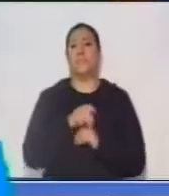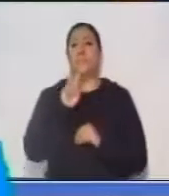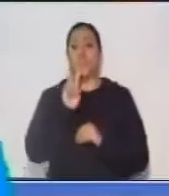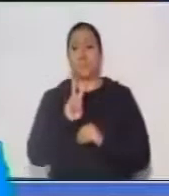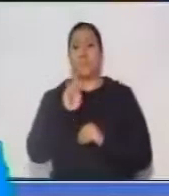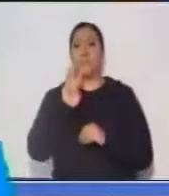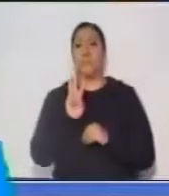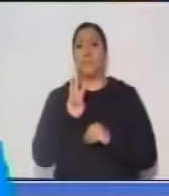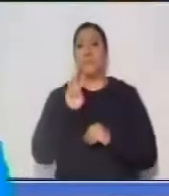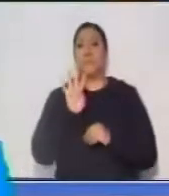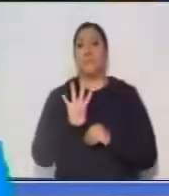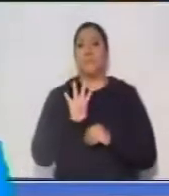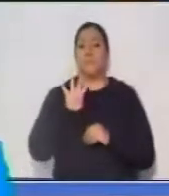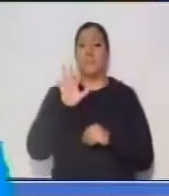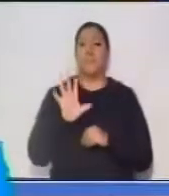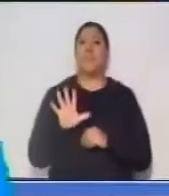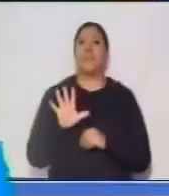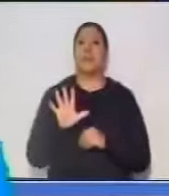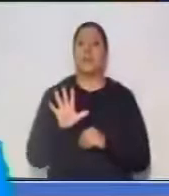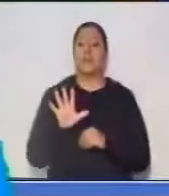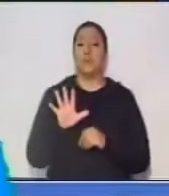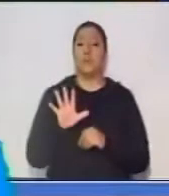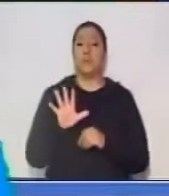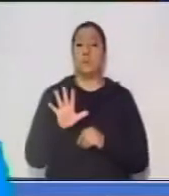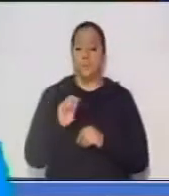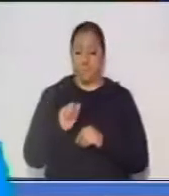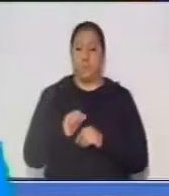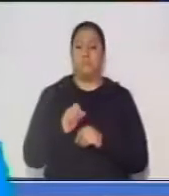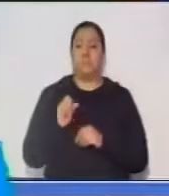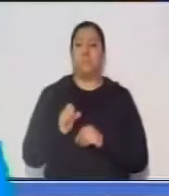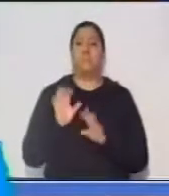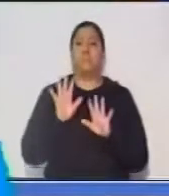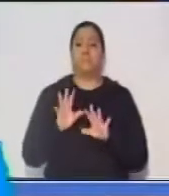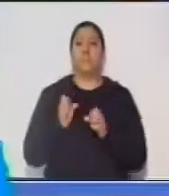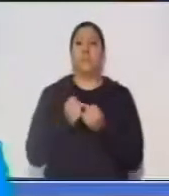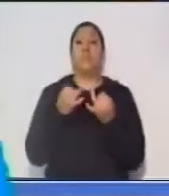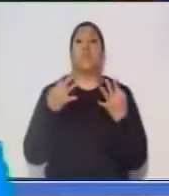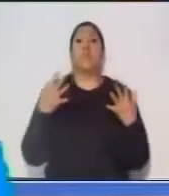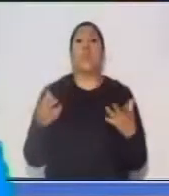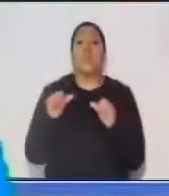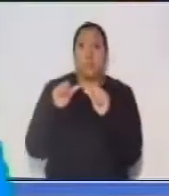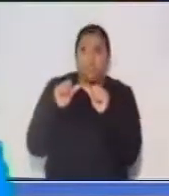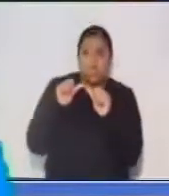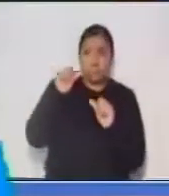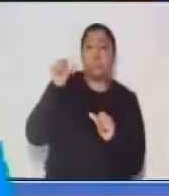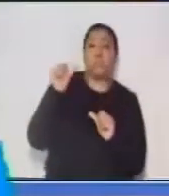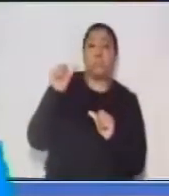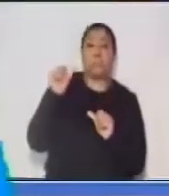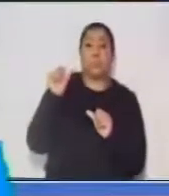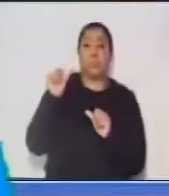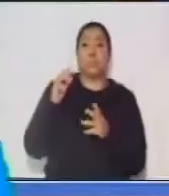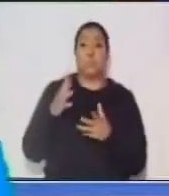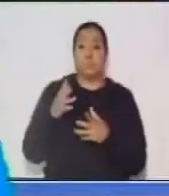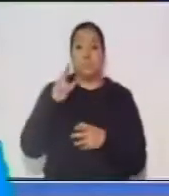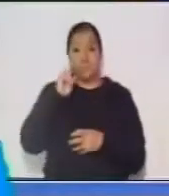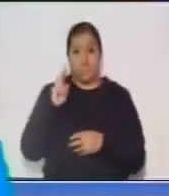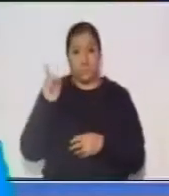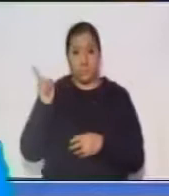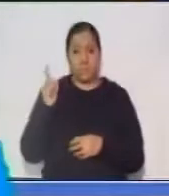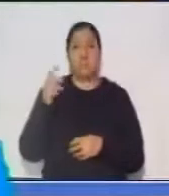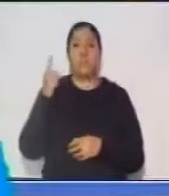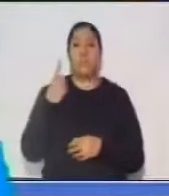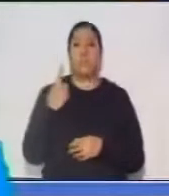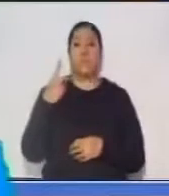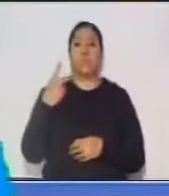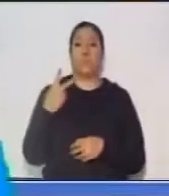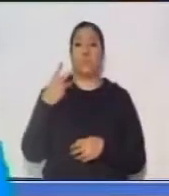2, 3, 4, 5. ¿Y cuánto mide su altura? Su altura mide